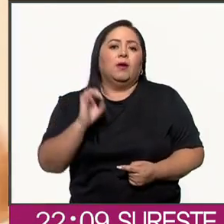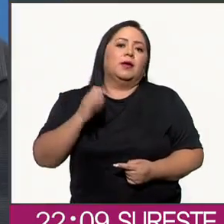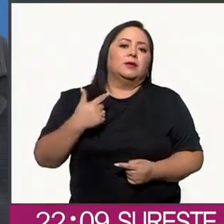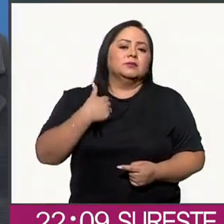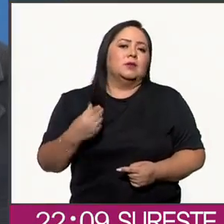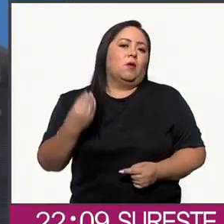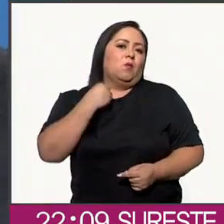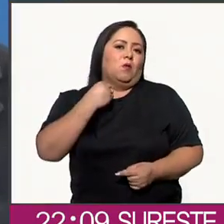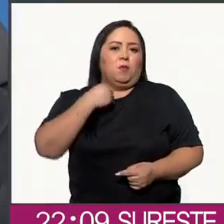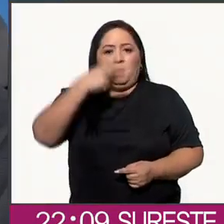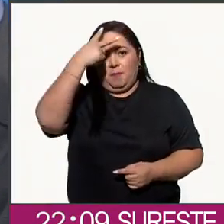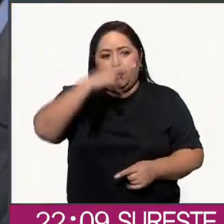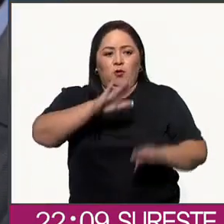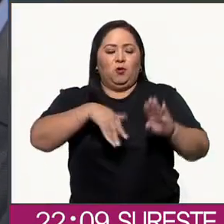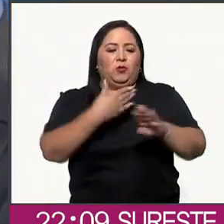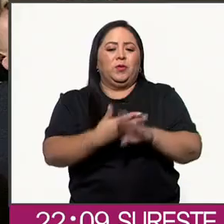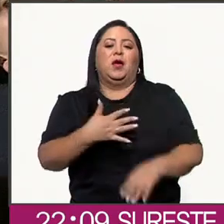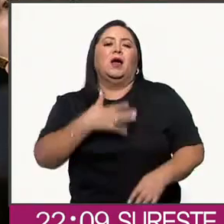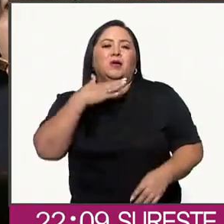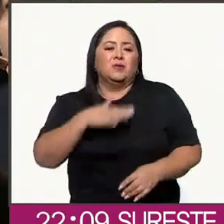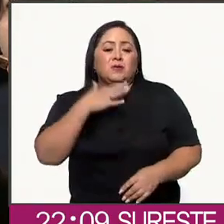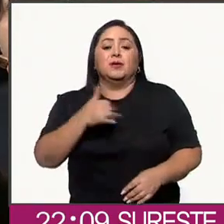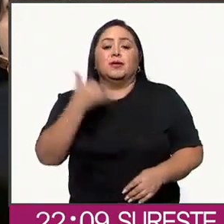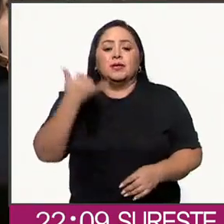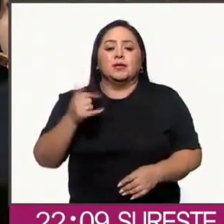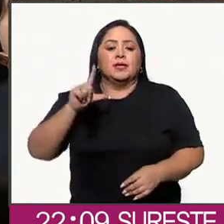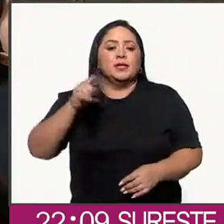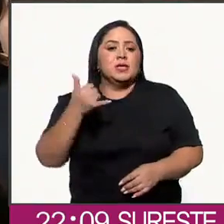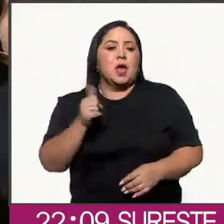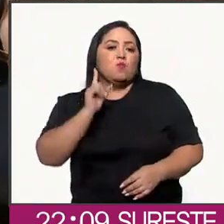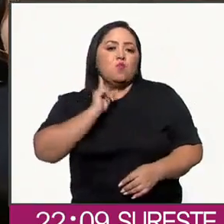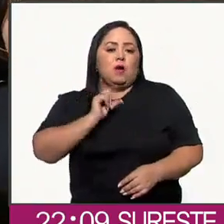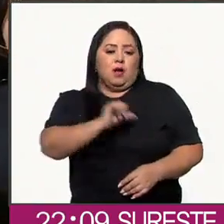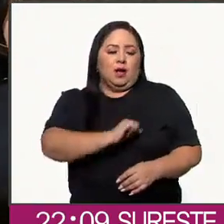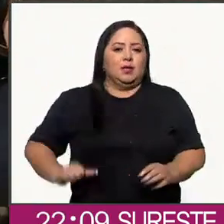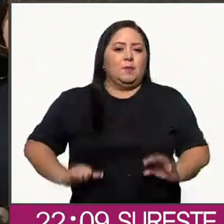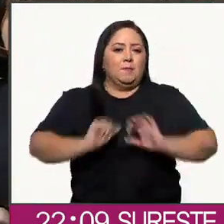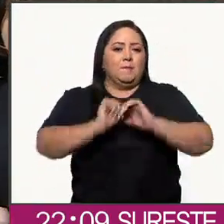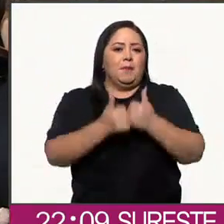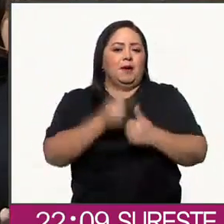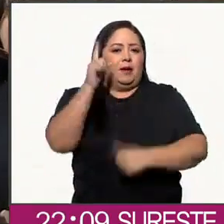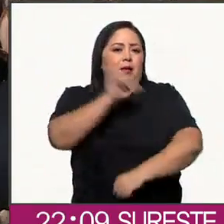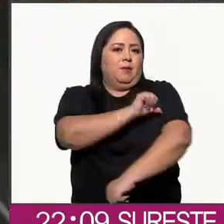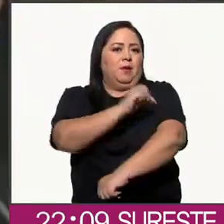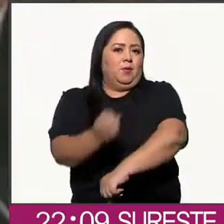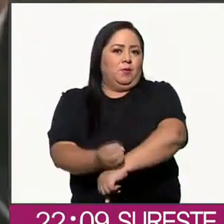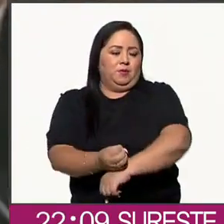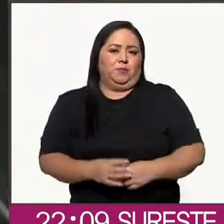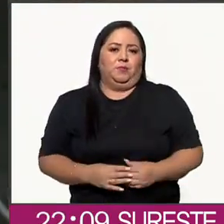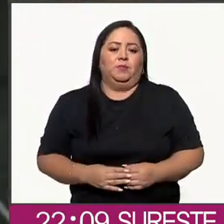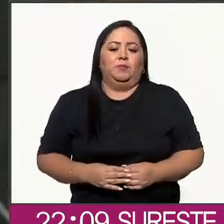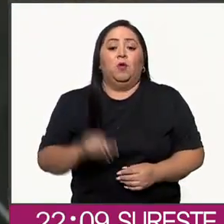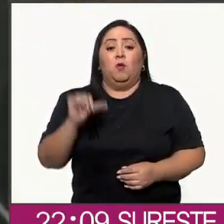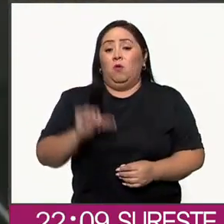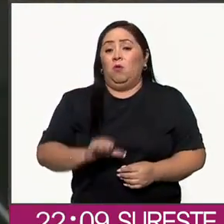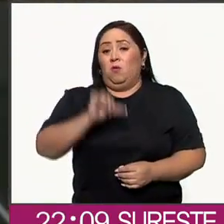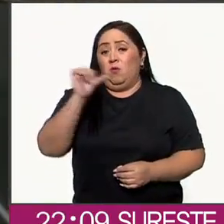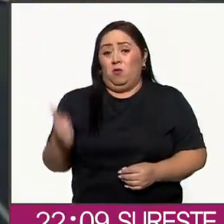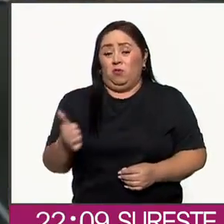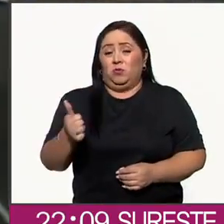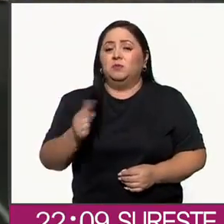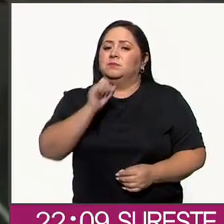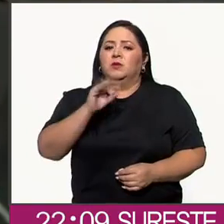de Mexicanos contra la Corrupción, y Lía Limón, alcaldesa panista de Álvaro Obregón. Otro de los